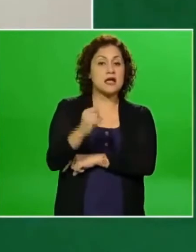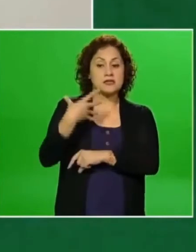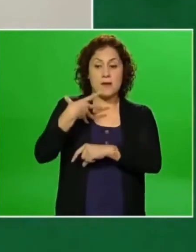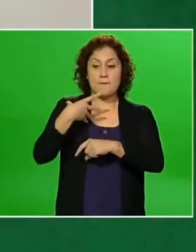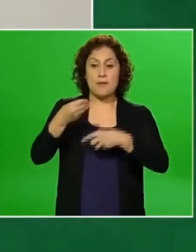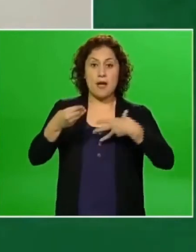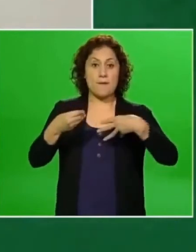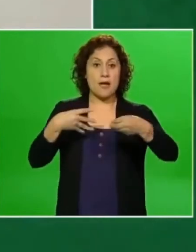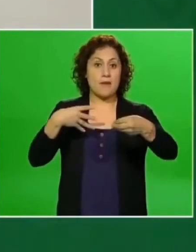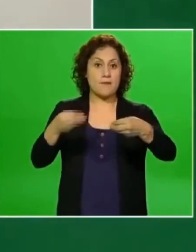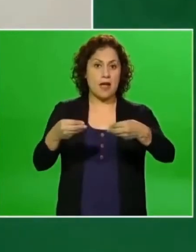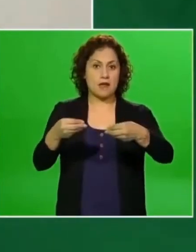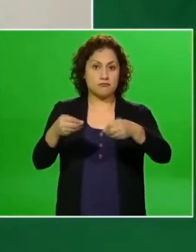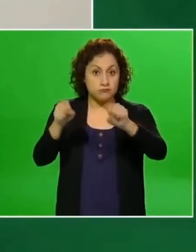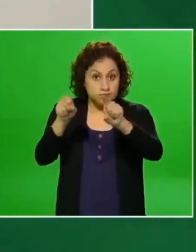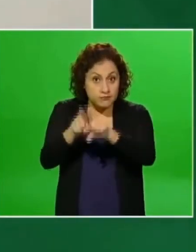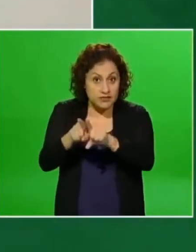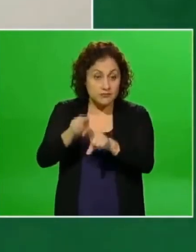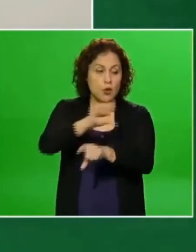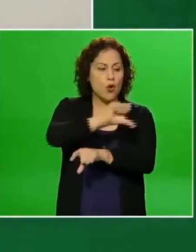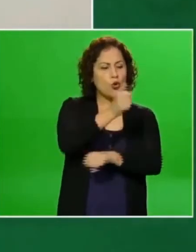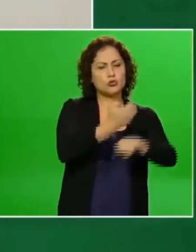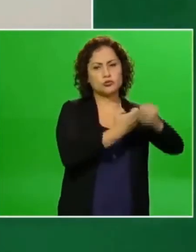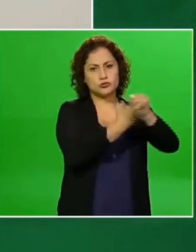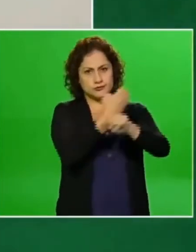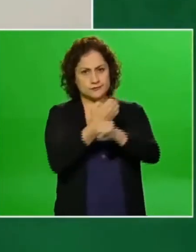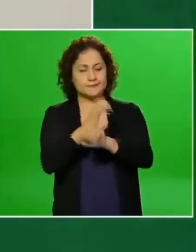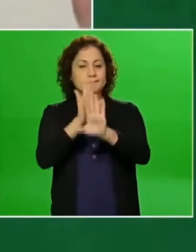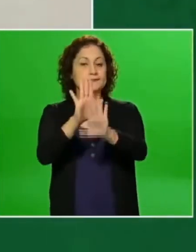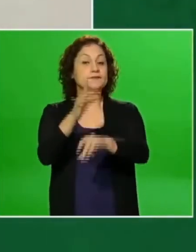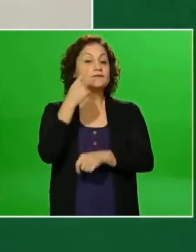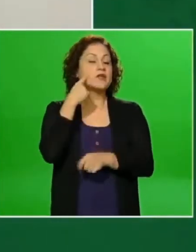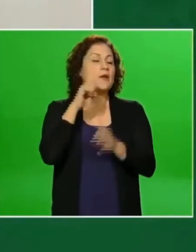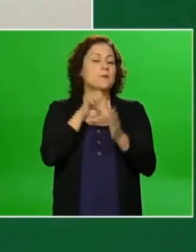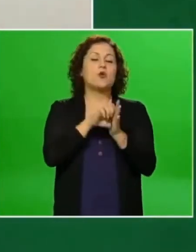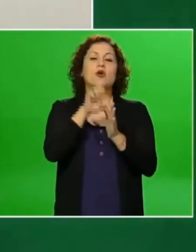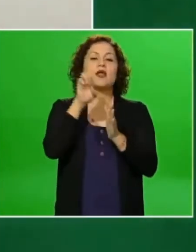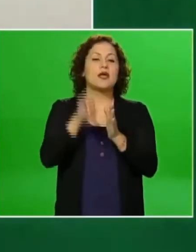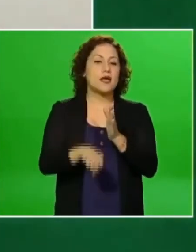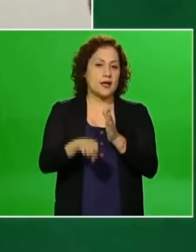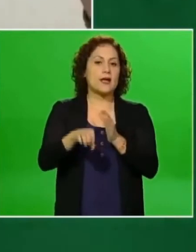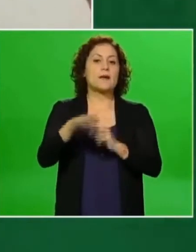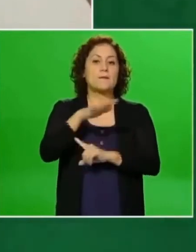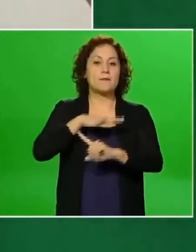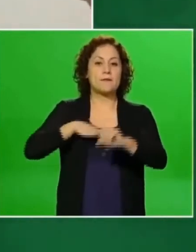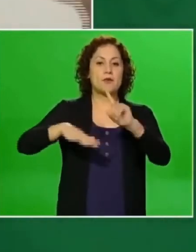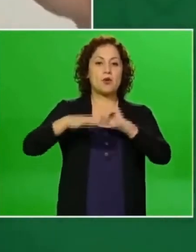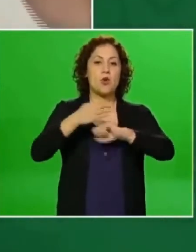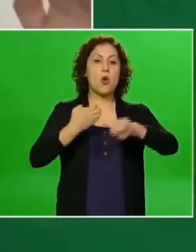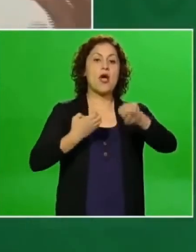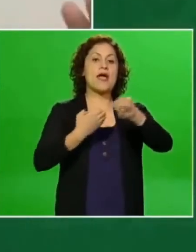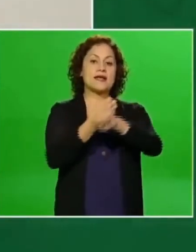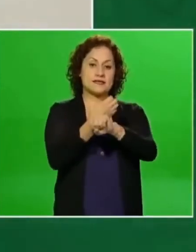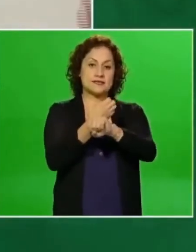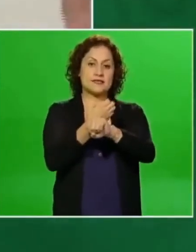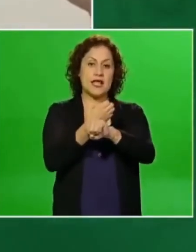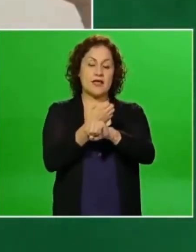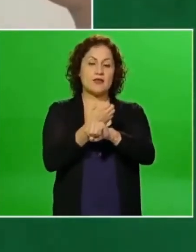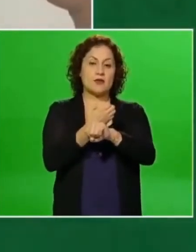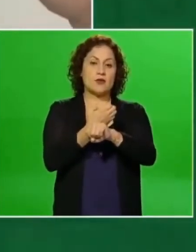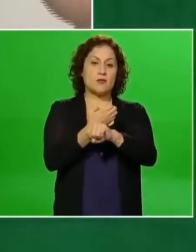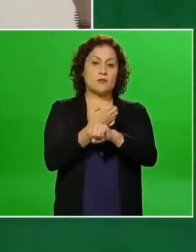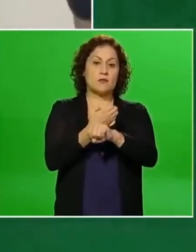Campeche, sino en muchas entidades federativas. ¿Qué es lo que sucede? Cuando una entidad empieza a regresar de su segunda ola o de